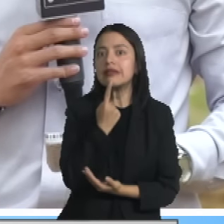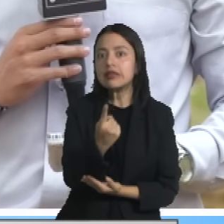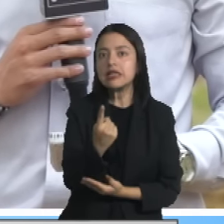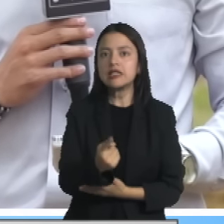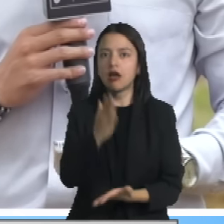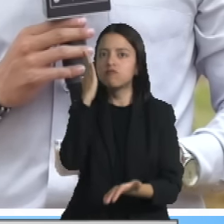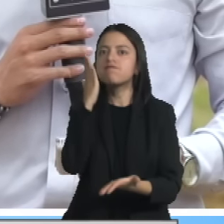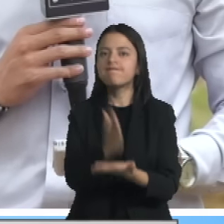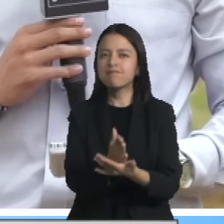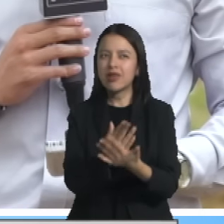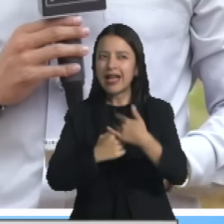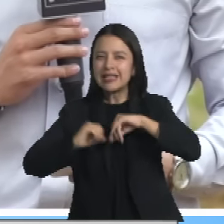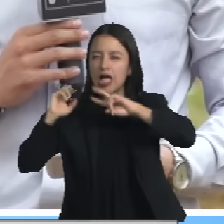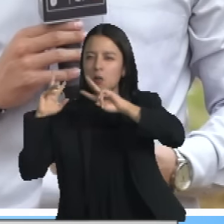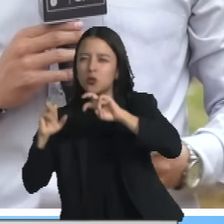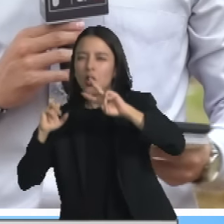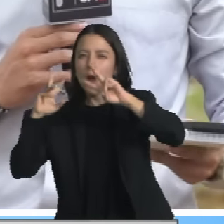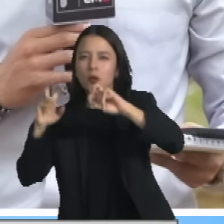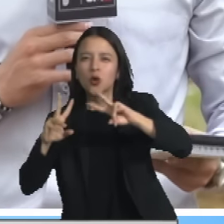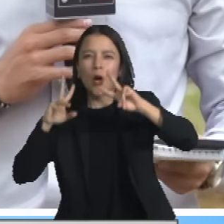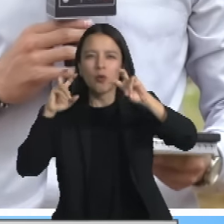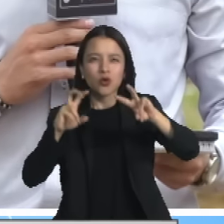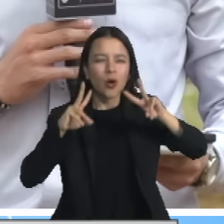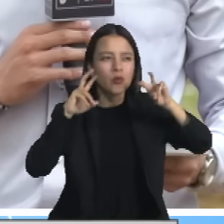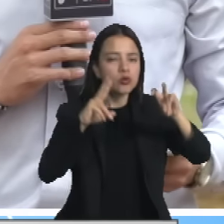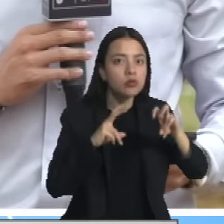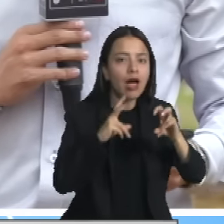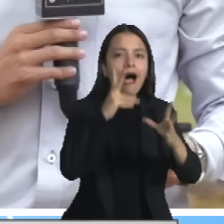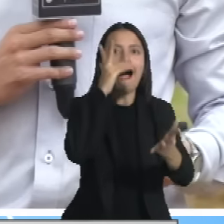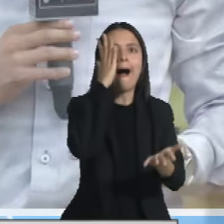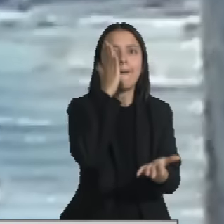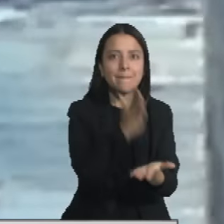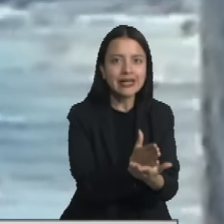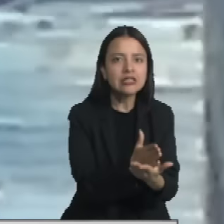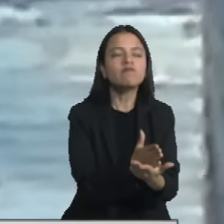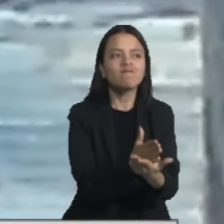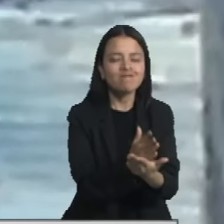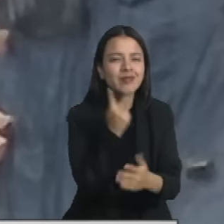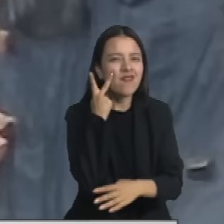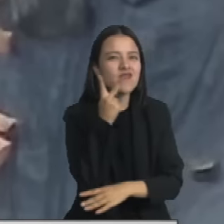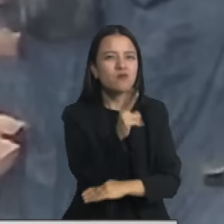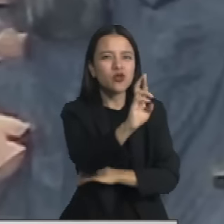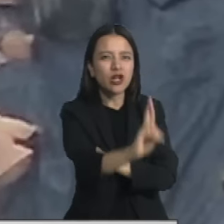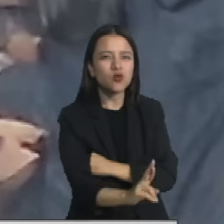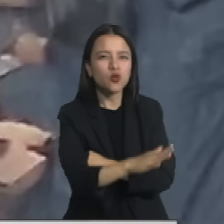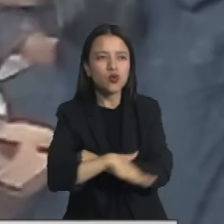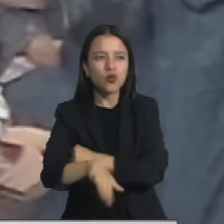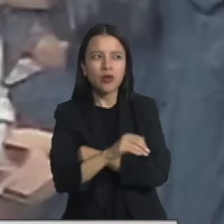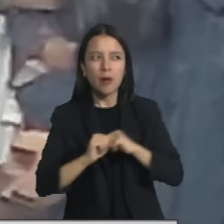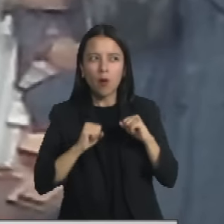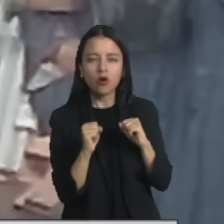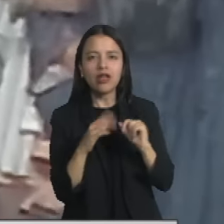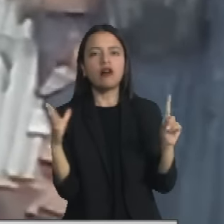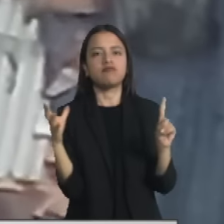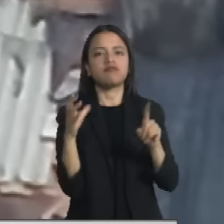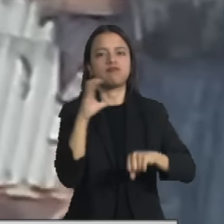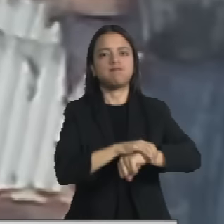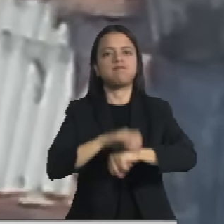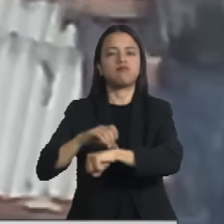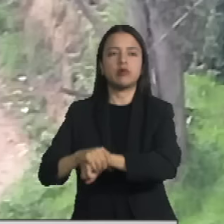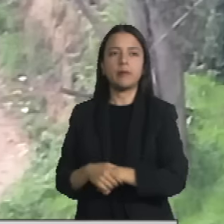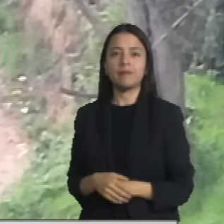contundente golpe a una estructura criminal que tenía amedrentados a los ciudadanos del sur de la ciudad. Esta estructura criminal era comandada por